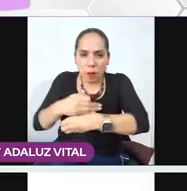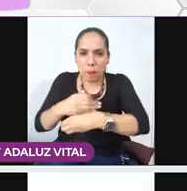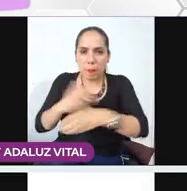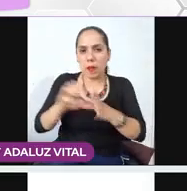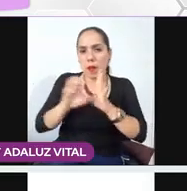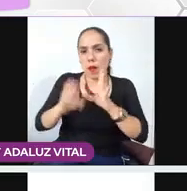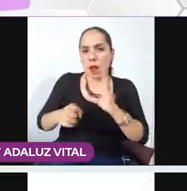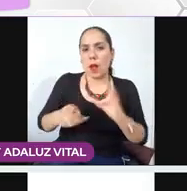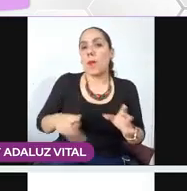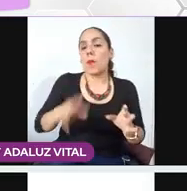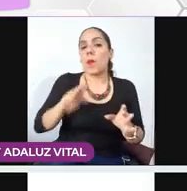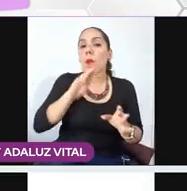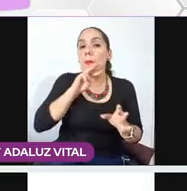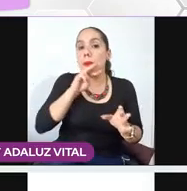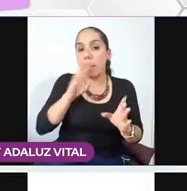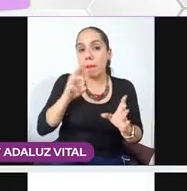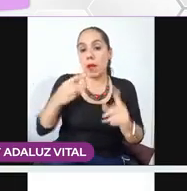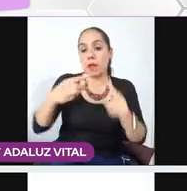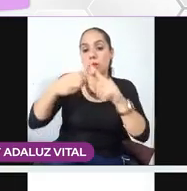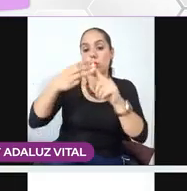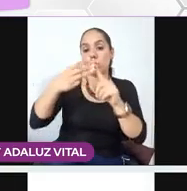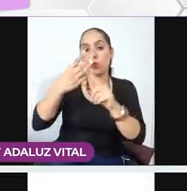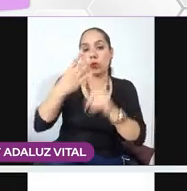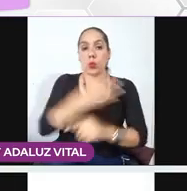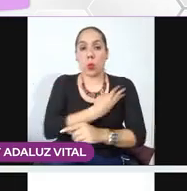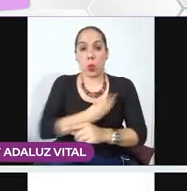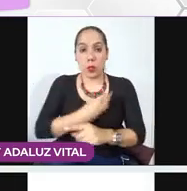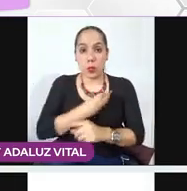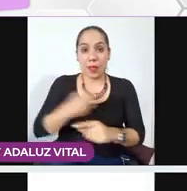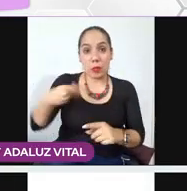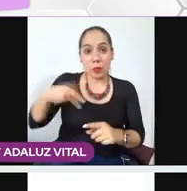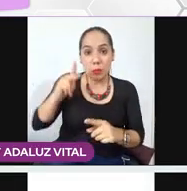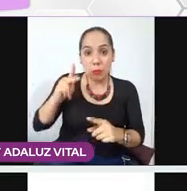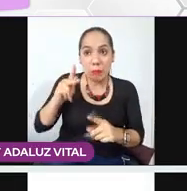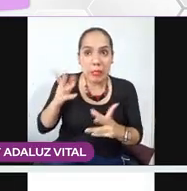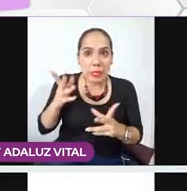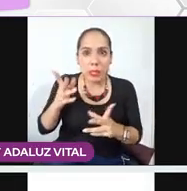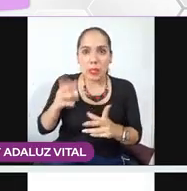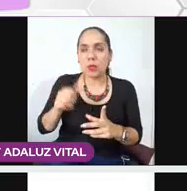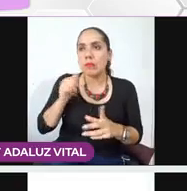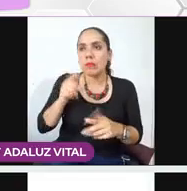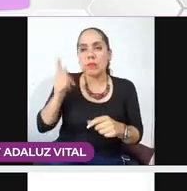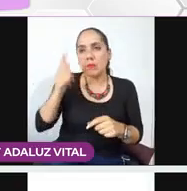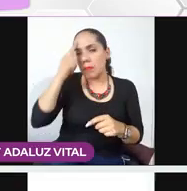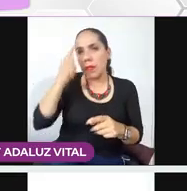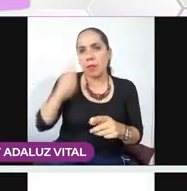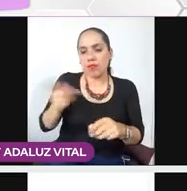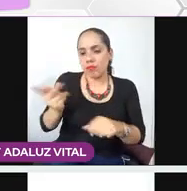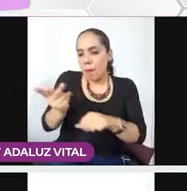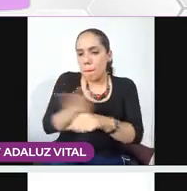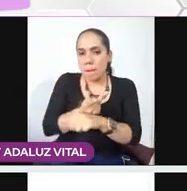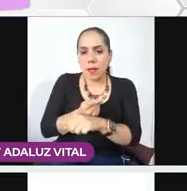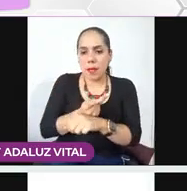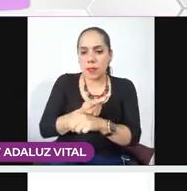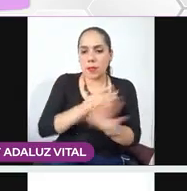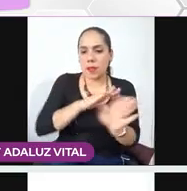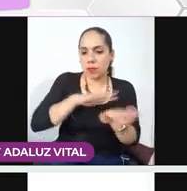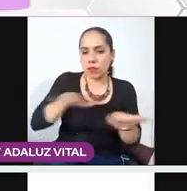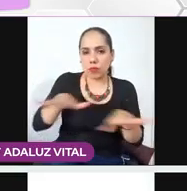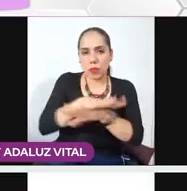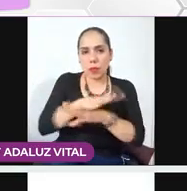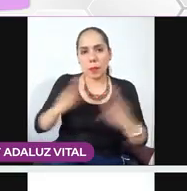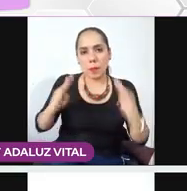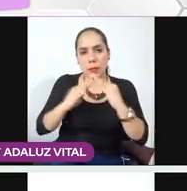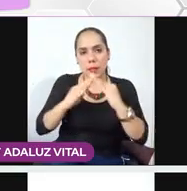se tienen que ir a vivir con los abuelos, porque hubo una separación o lo que sea, entonces ahí está el abuelo o ahí están los tíos que nos van a